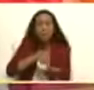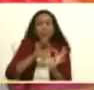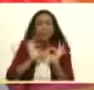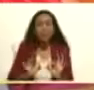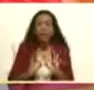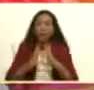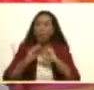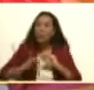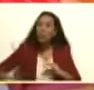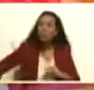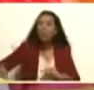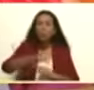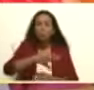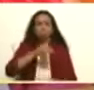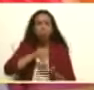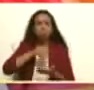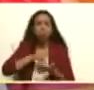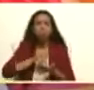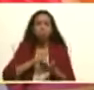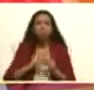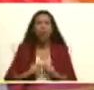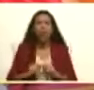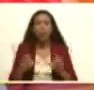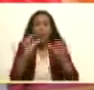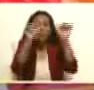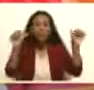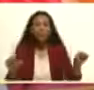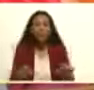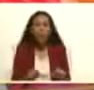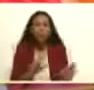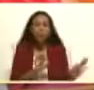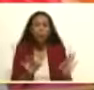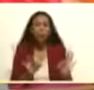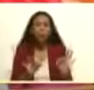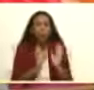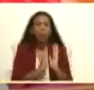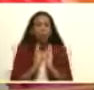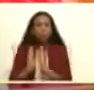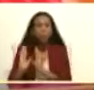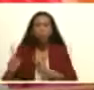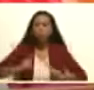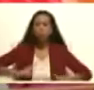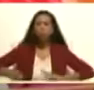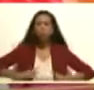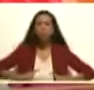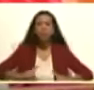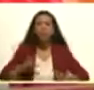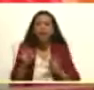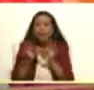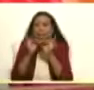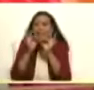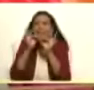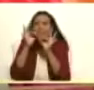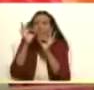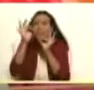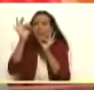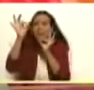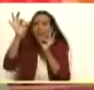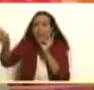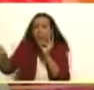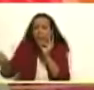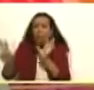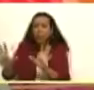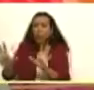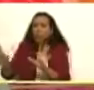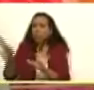en todo el territorio nacional a través de un sistema de estructura de comando desde las regiones estratégicas